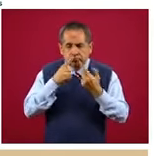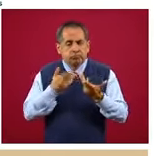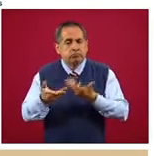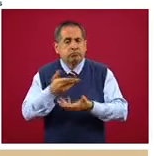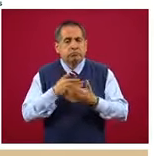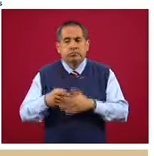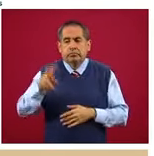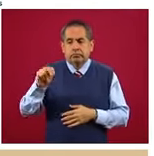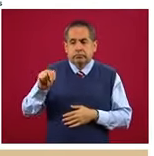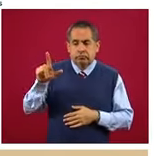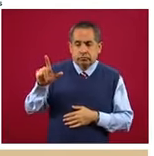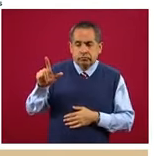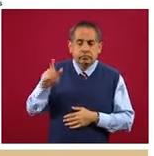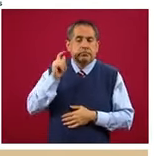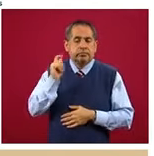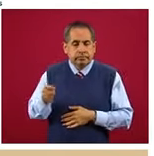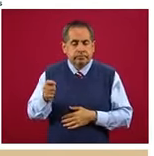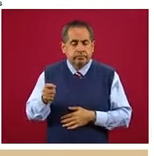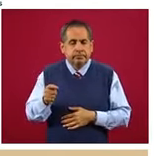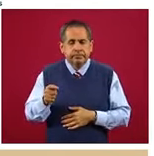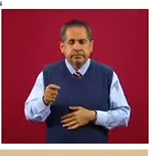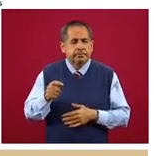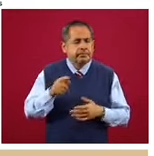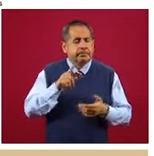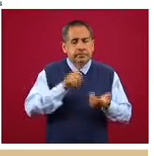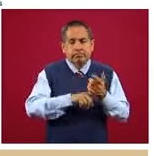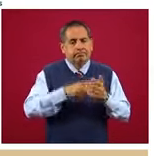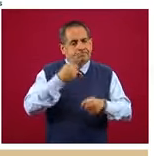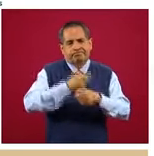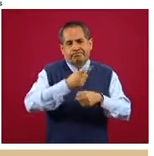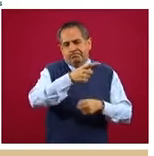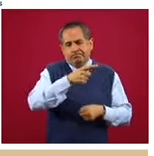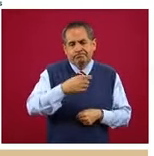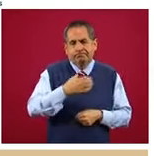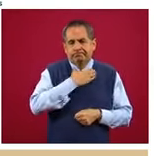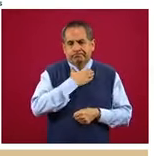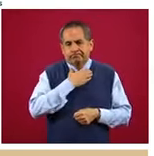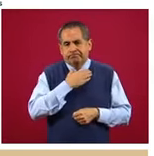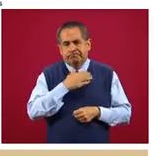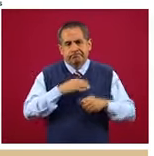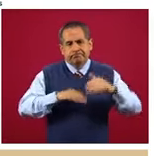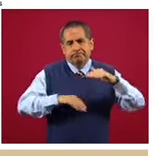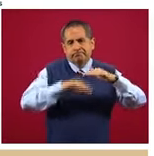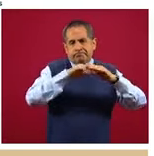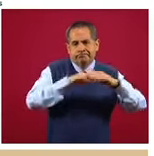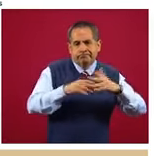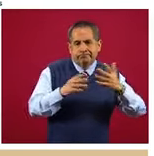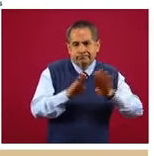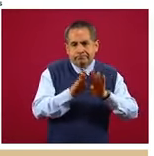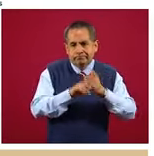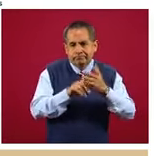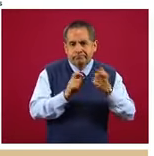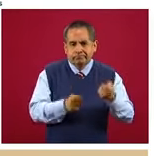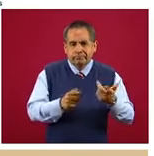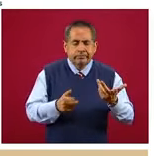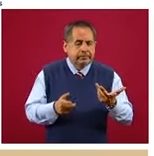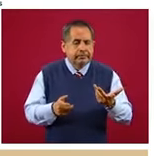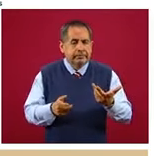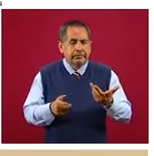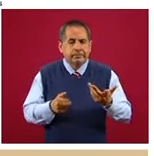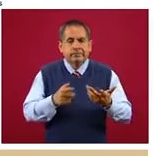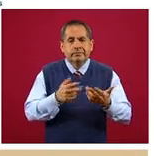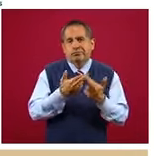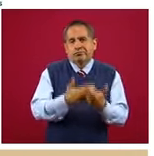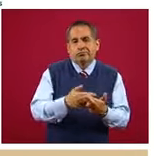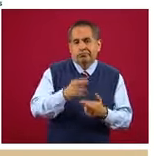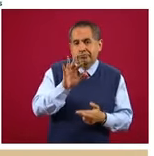situación. Nuevo León, al igual que en camas generales, también está encabezando en estos momentos la ocupación de camas con ventilador